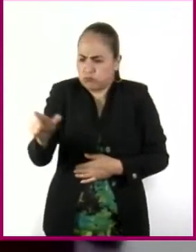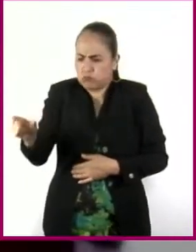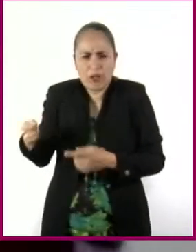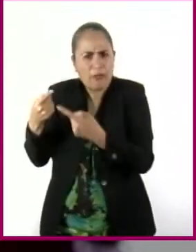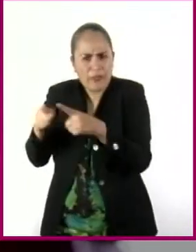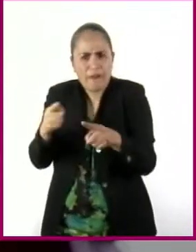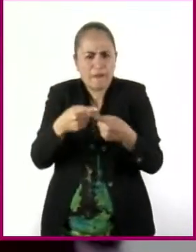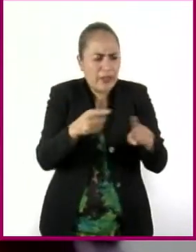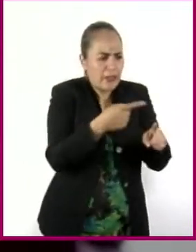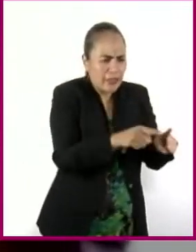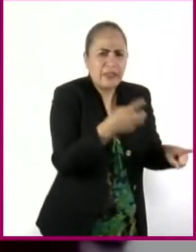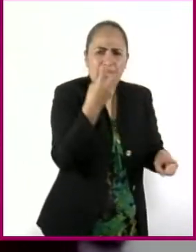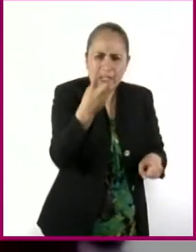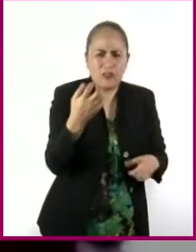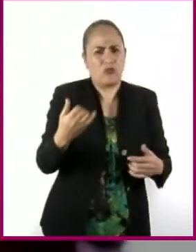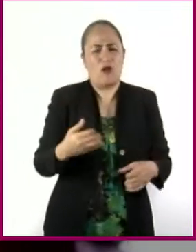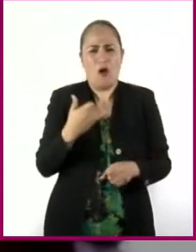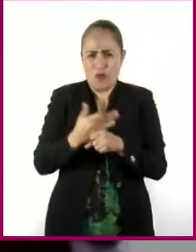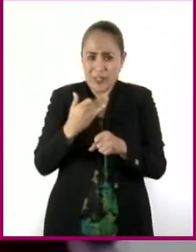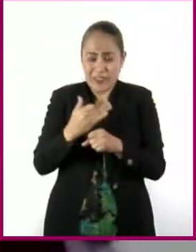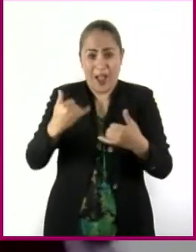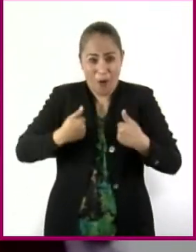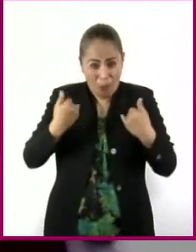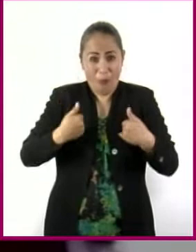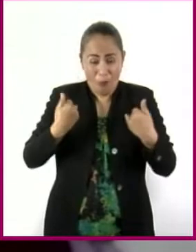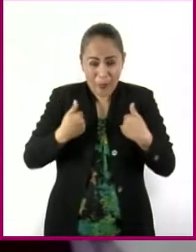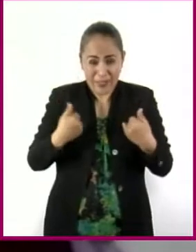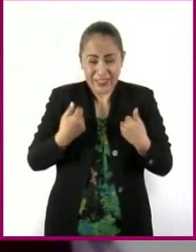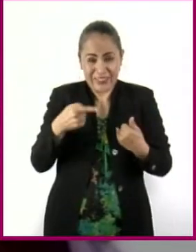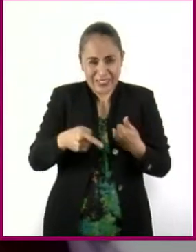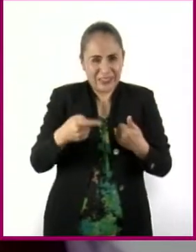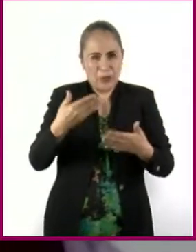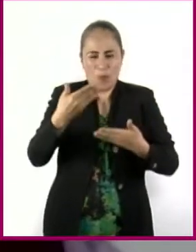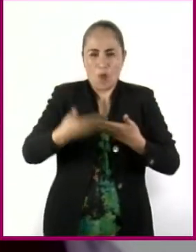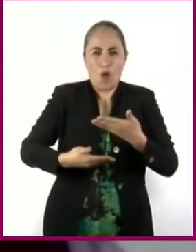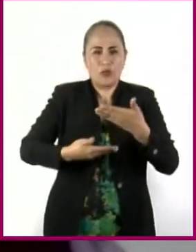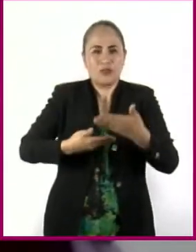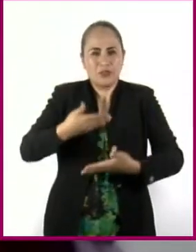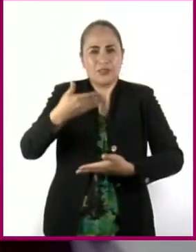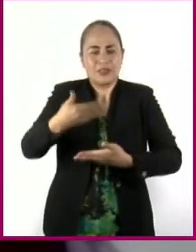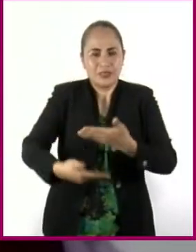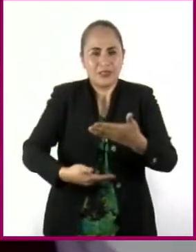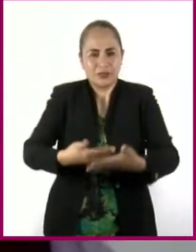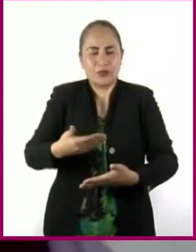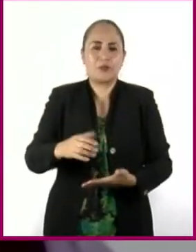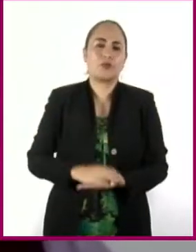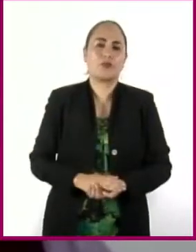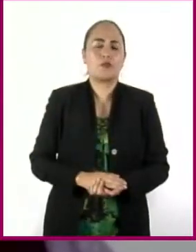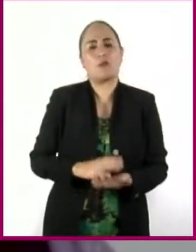los jóvenes que justamente están en este proceso, porque podemos hablar del